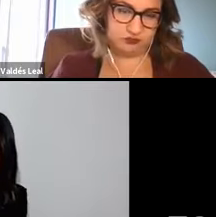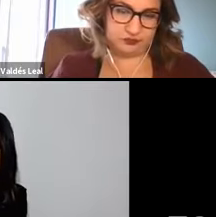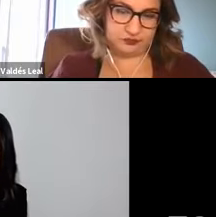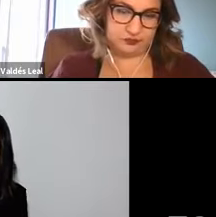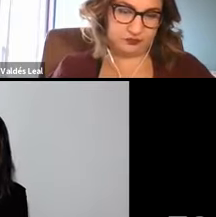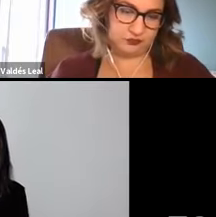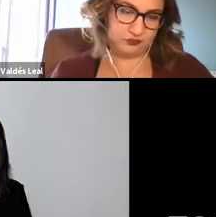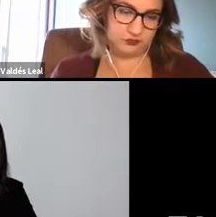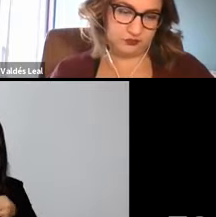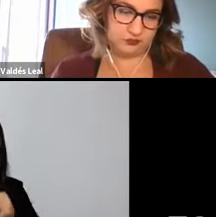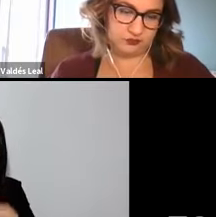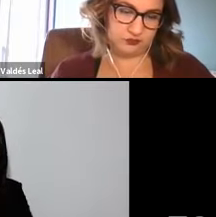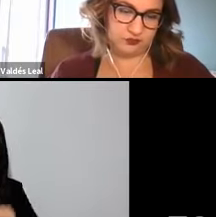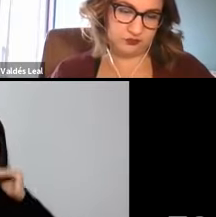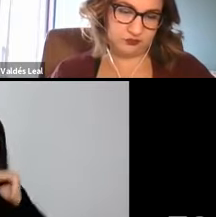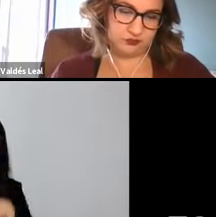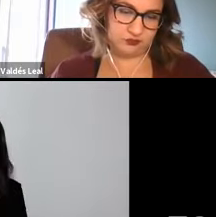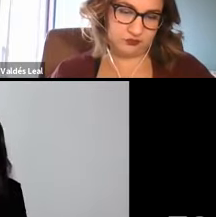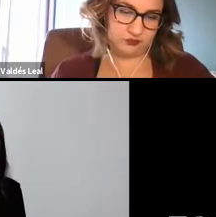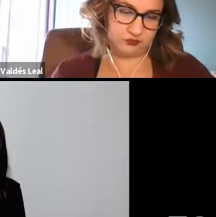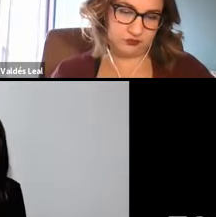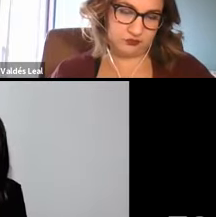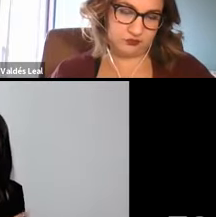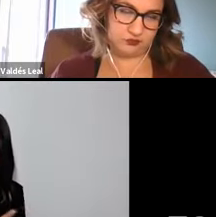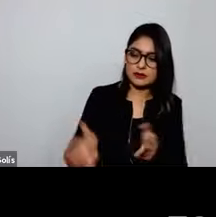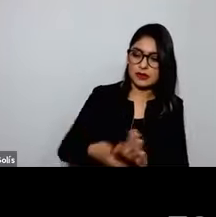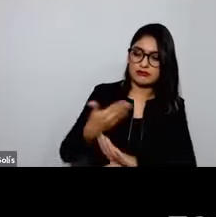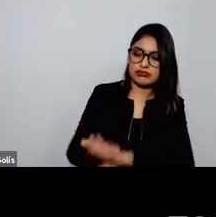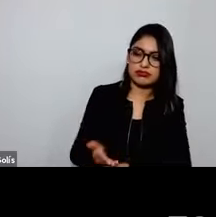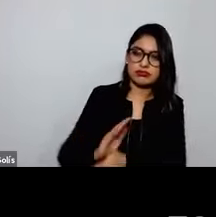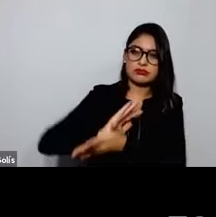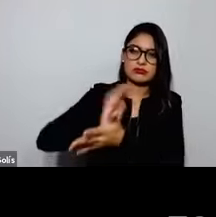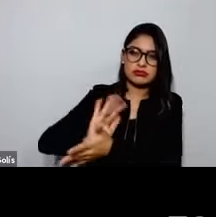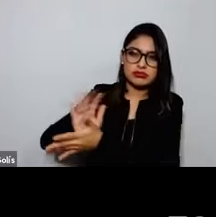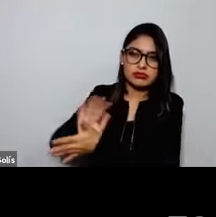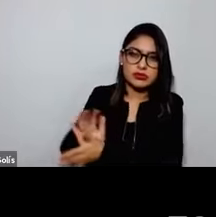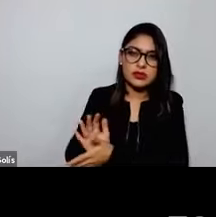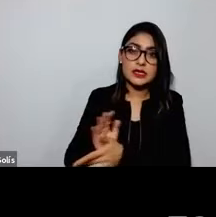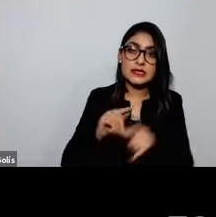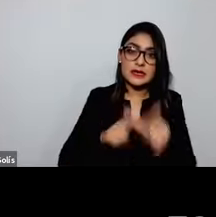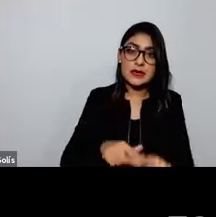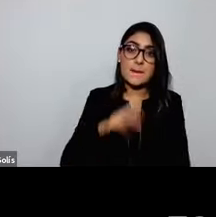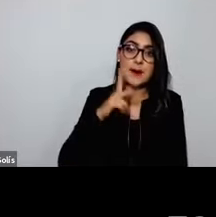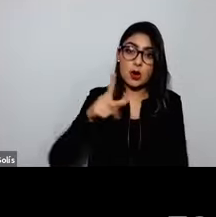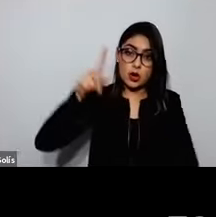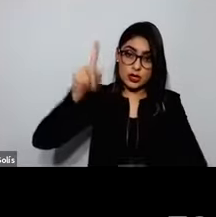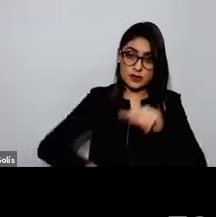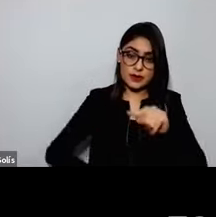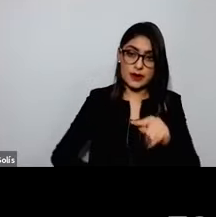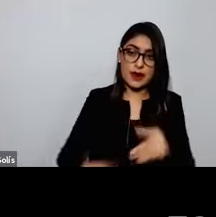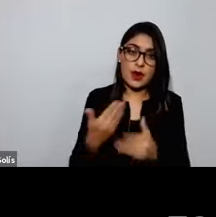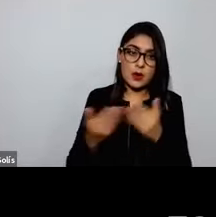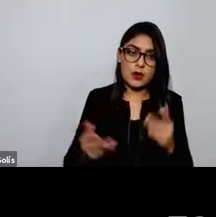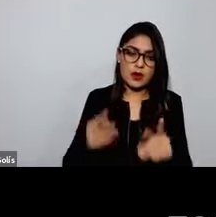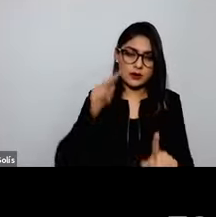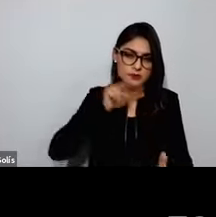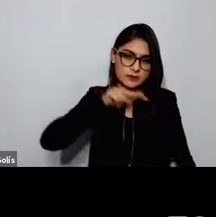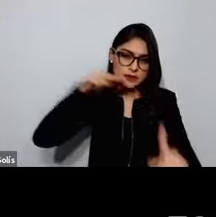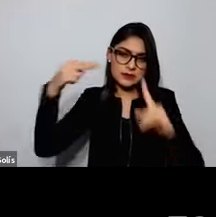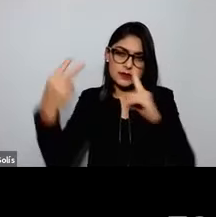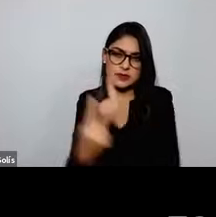y prácticas discriminatorias, en especial, bueno, el test de igualdad y la obligación para juzgar con perspectiva de